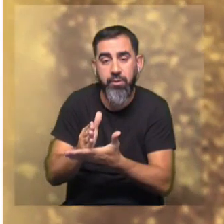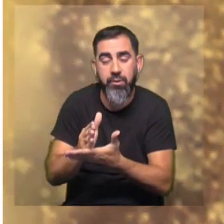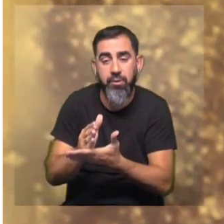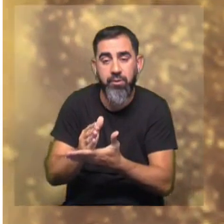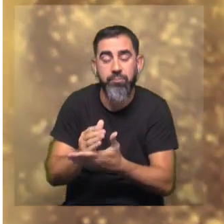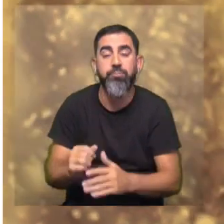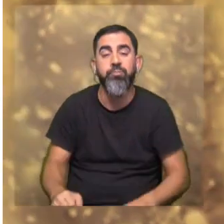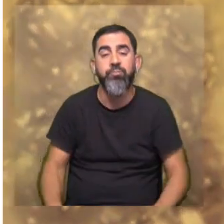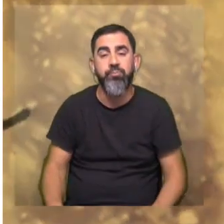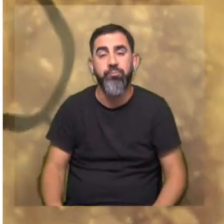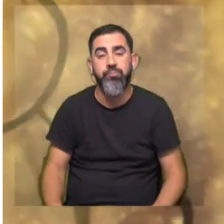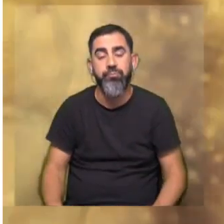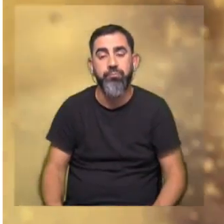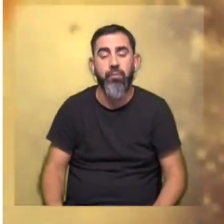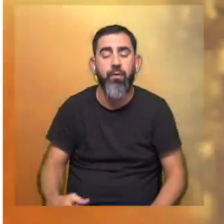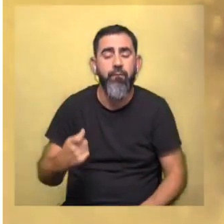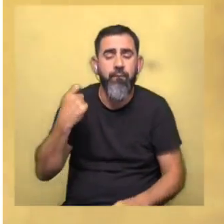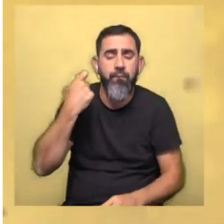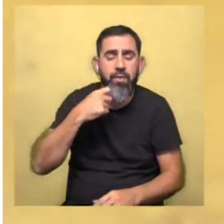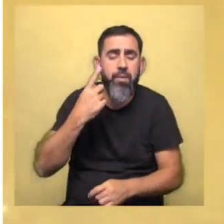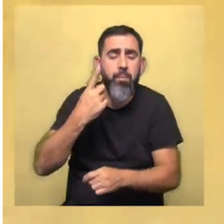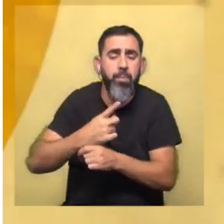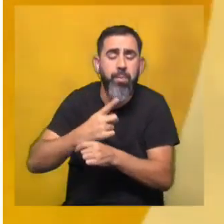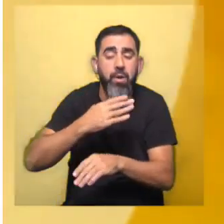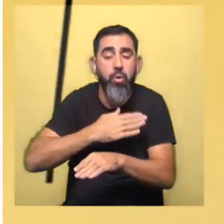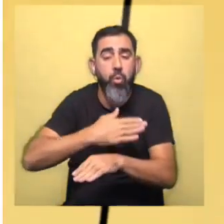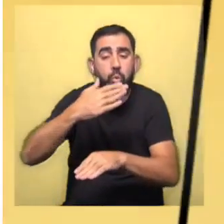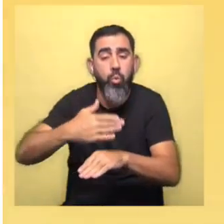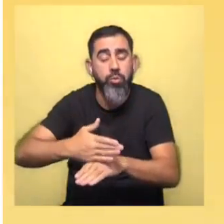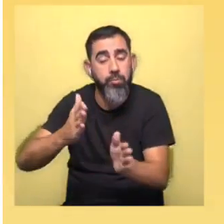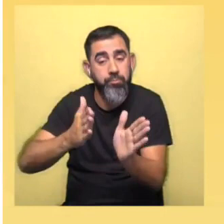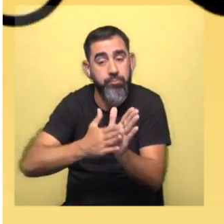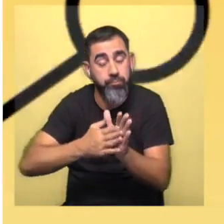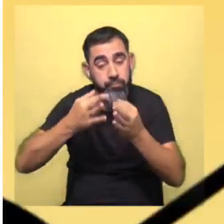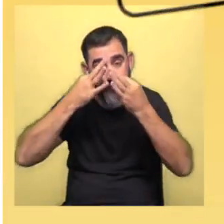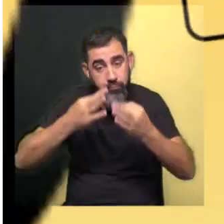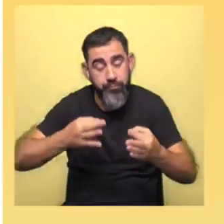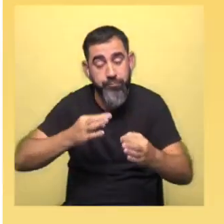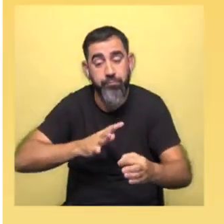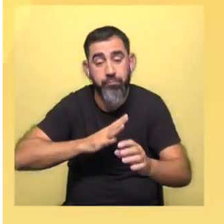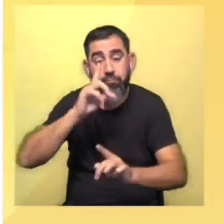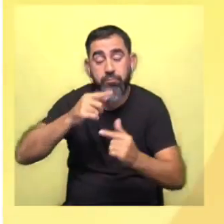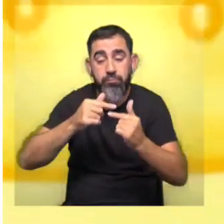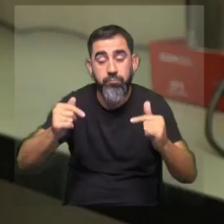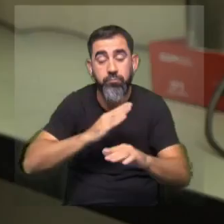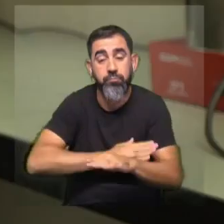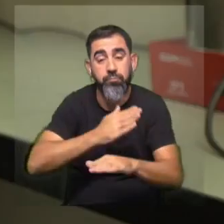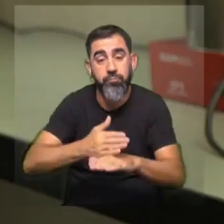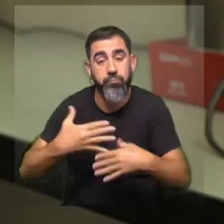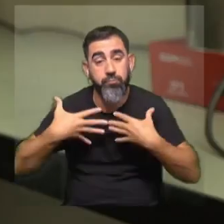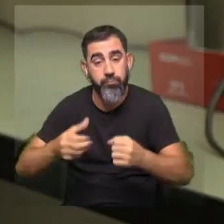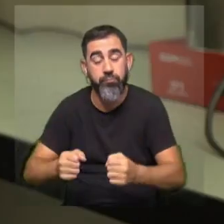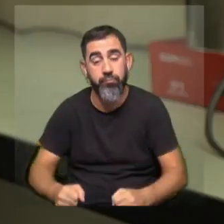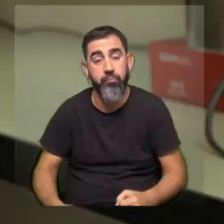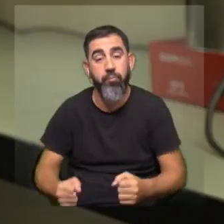de magnitud, de los primeros efectos que se ha comprobado que efectivamente tienen alguna consecuencia en la salud. O sea